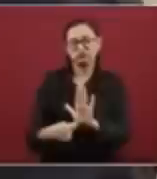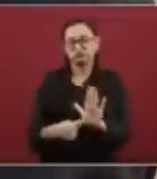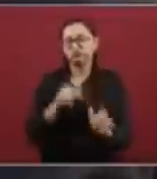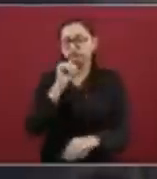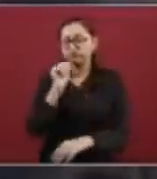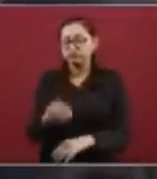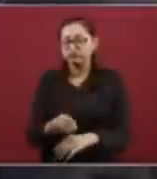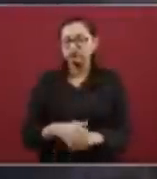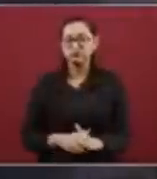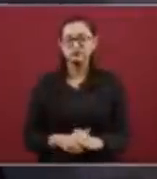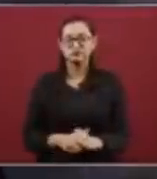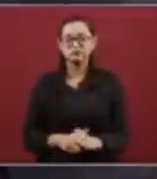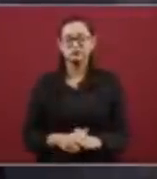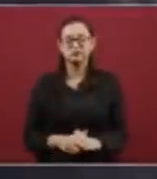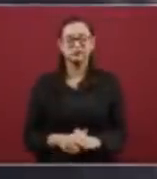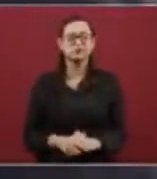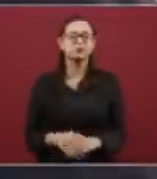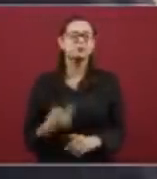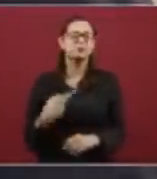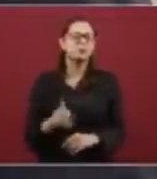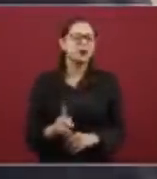Pero ¿qué es lo bueno de esto?